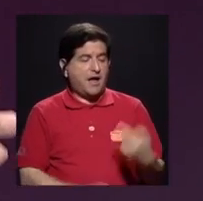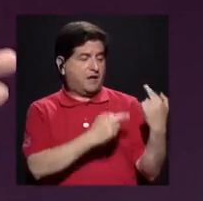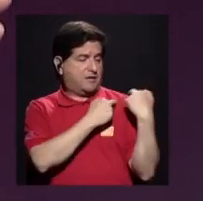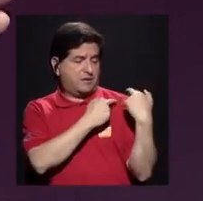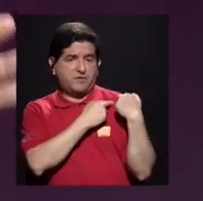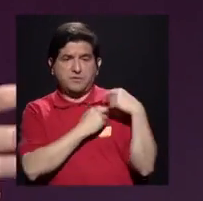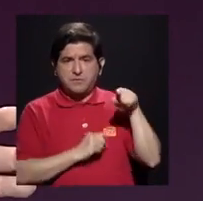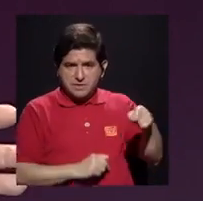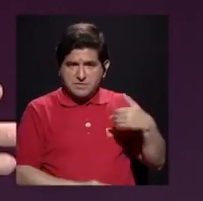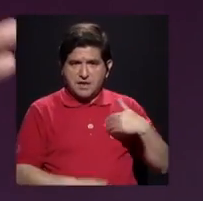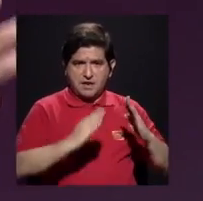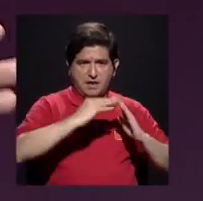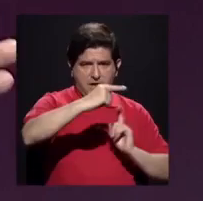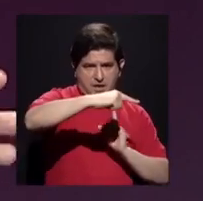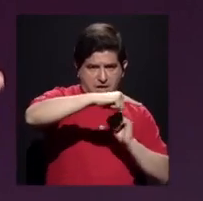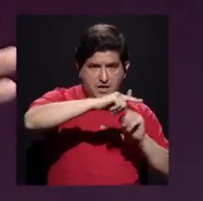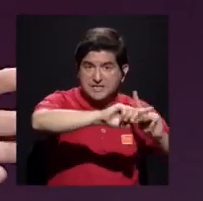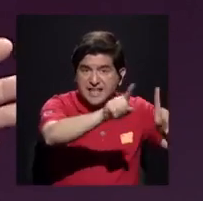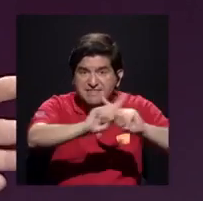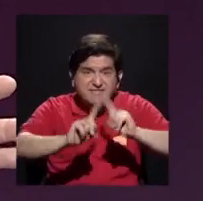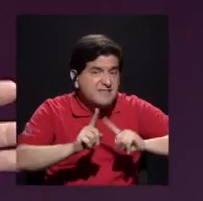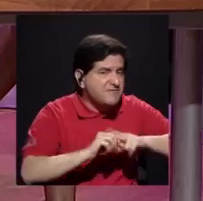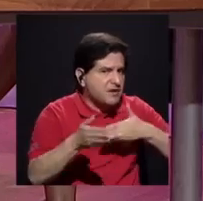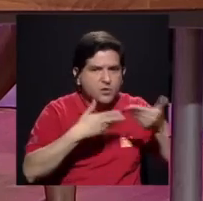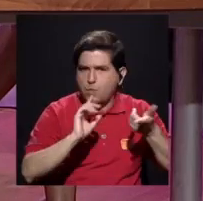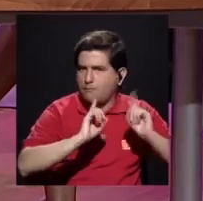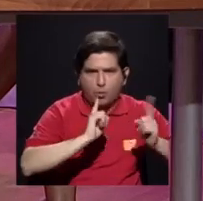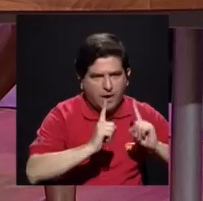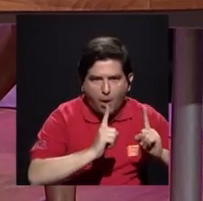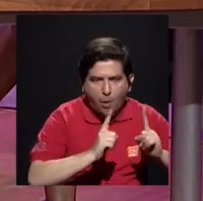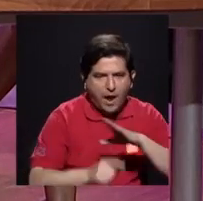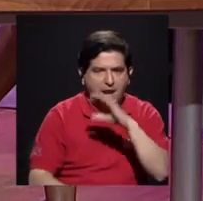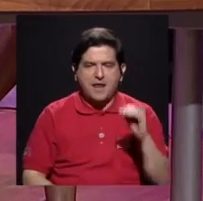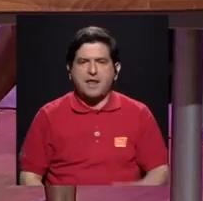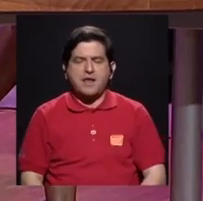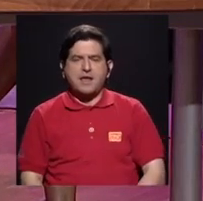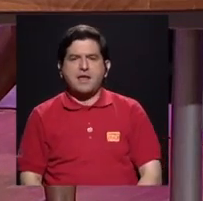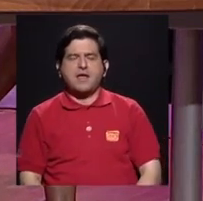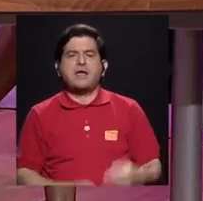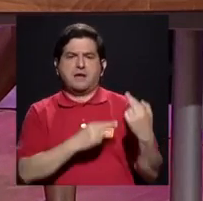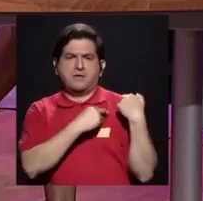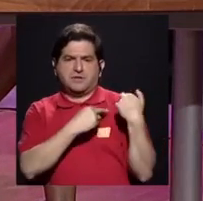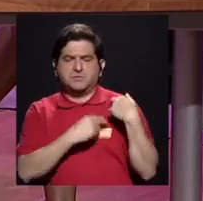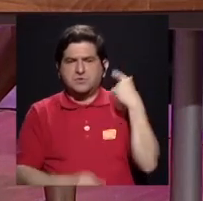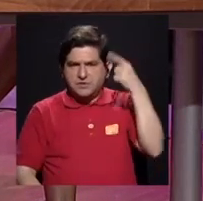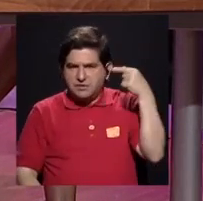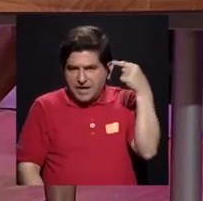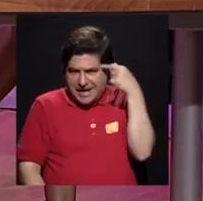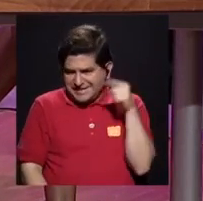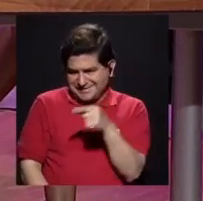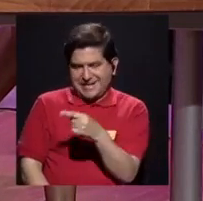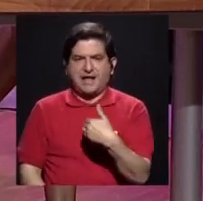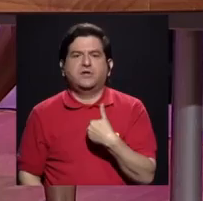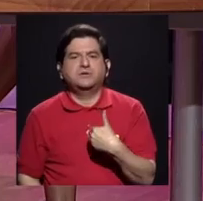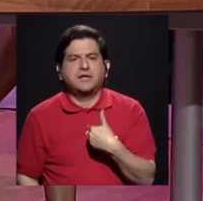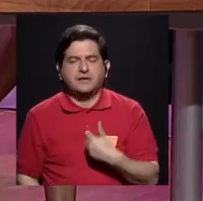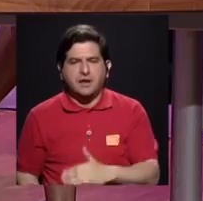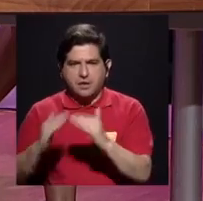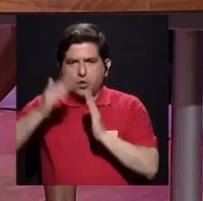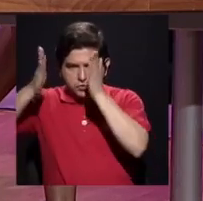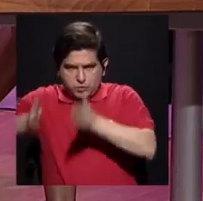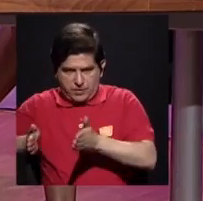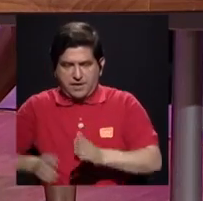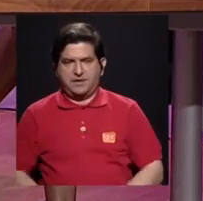de las iglesias de las iglesias cualquiera que ésta sea y las competencias civiles de un estado entonces hay una